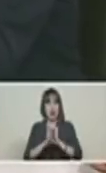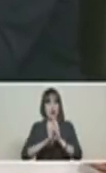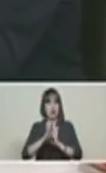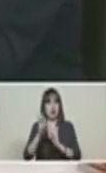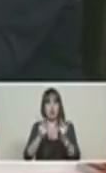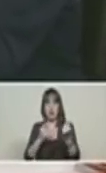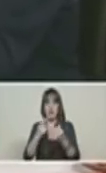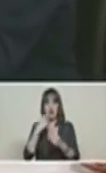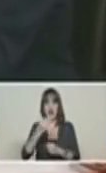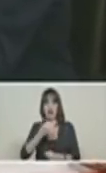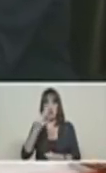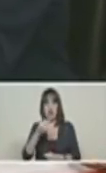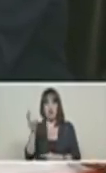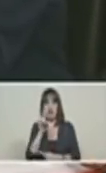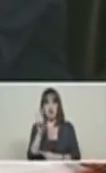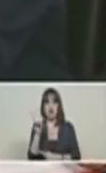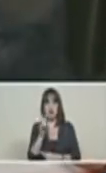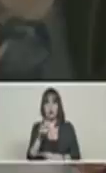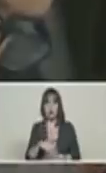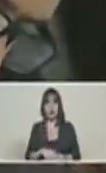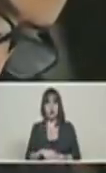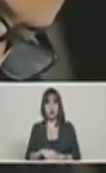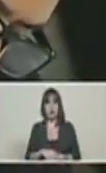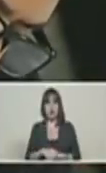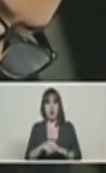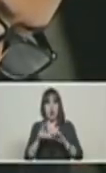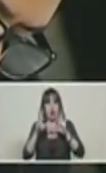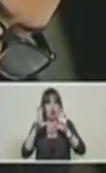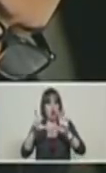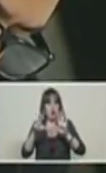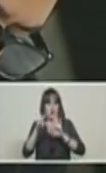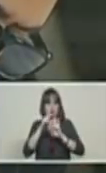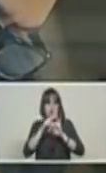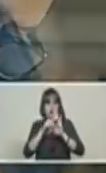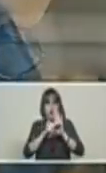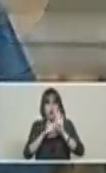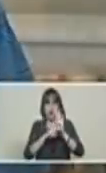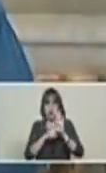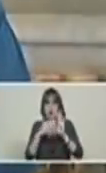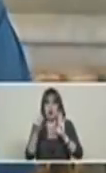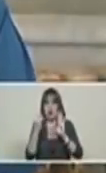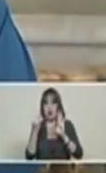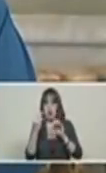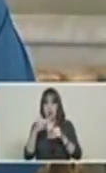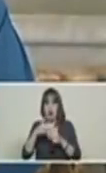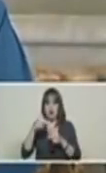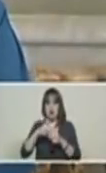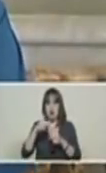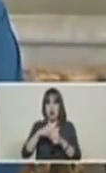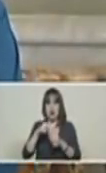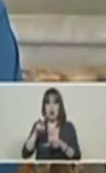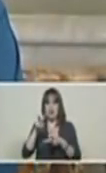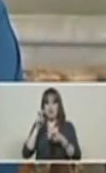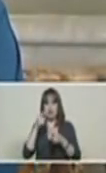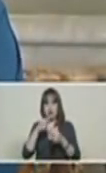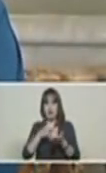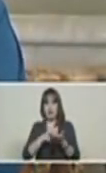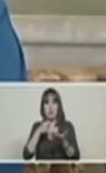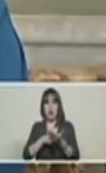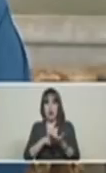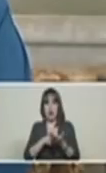real venezolana. En 8º lugar está el tema de la gasolina y de los precios internos de los